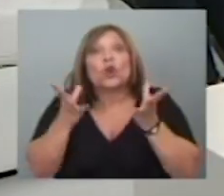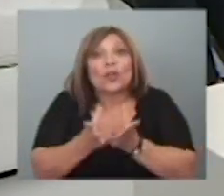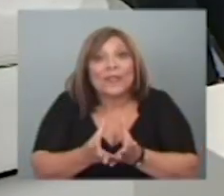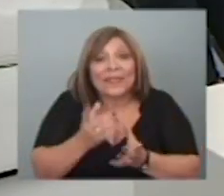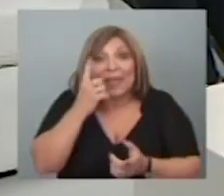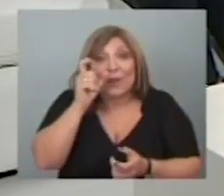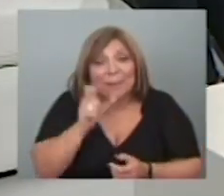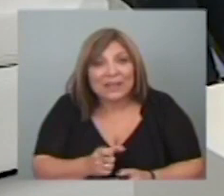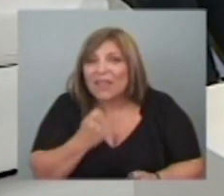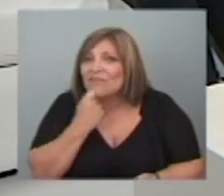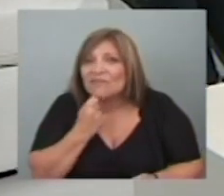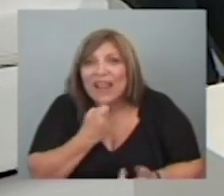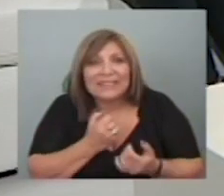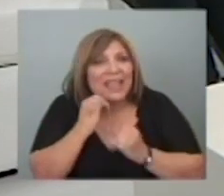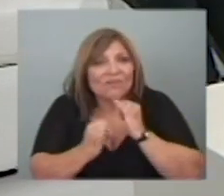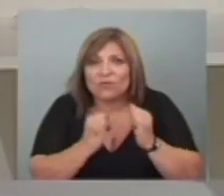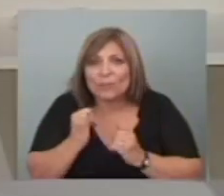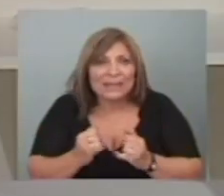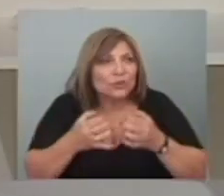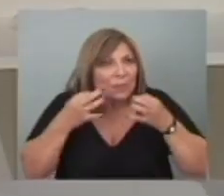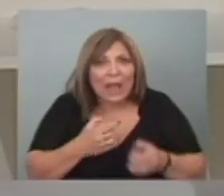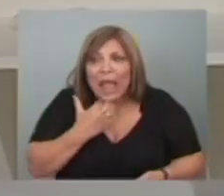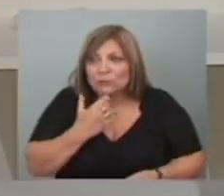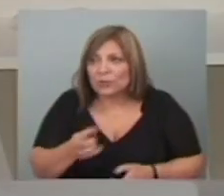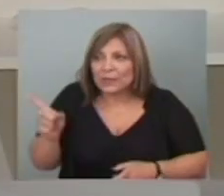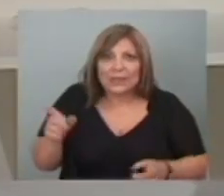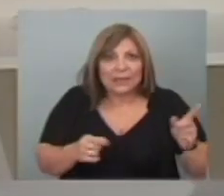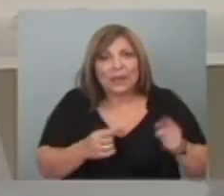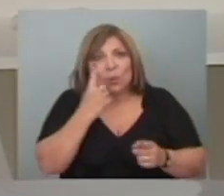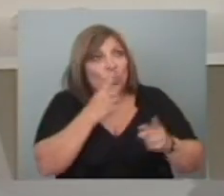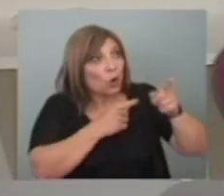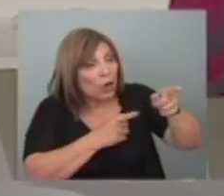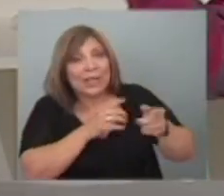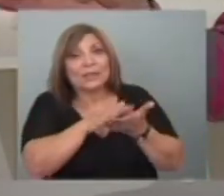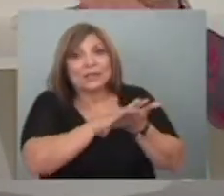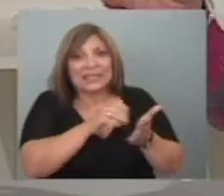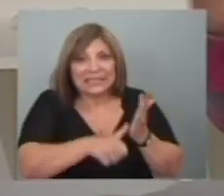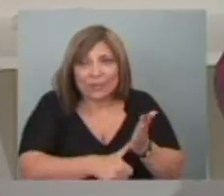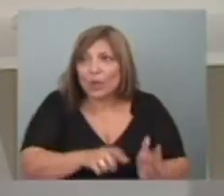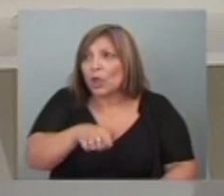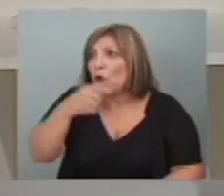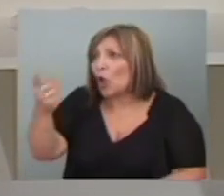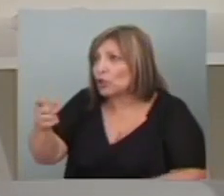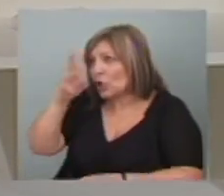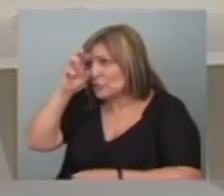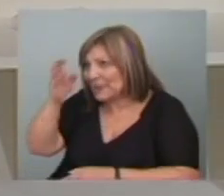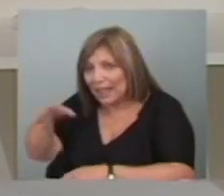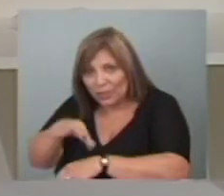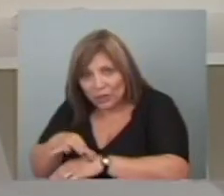persona, eso a veces falta, porque hay un lugar donde te resuelve la cédula, en el otro te resuelve la salud, pero ver